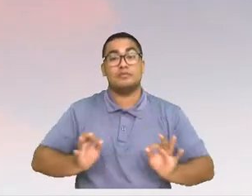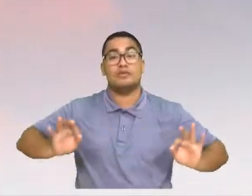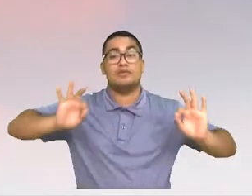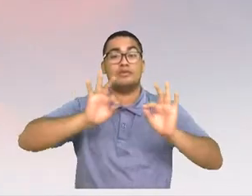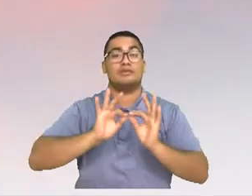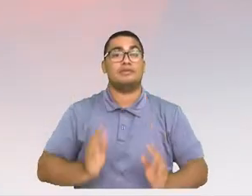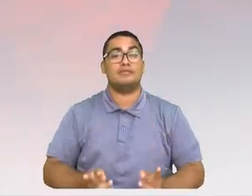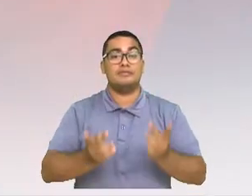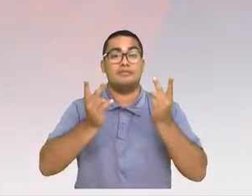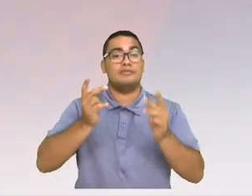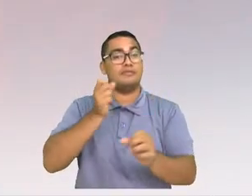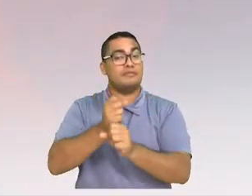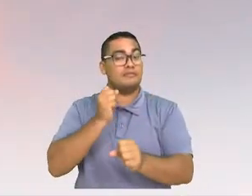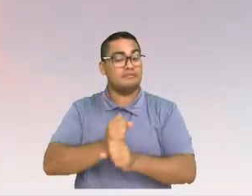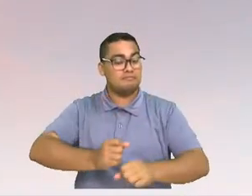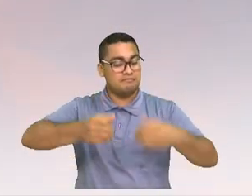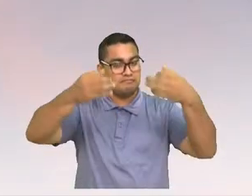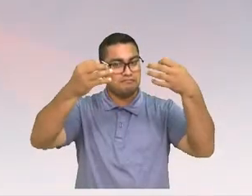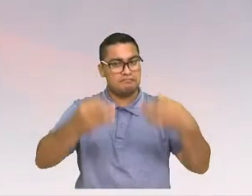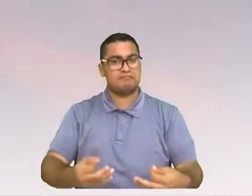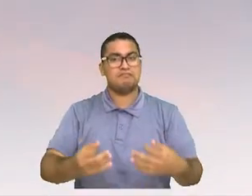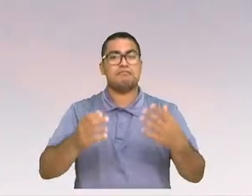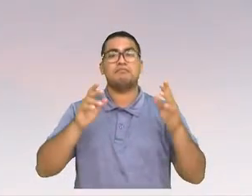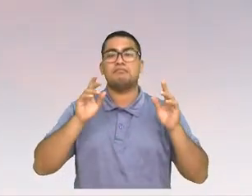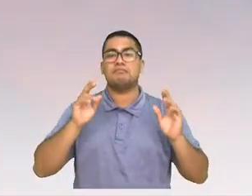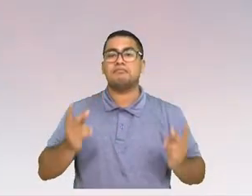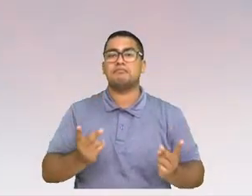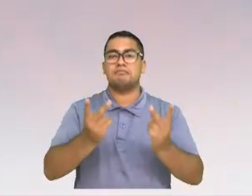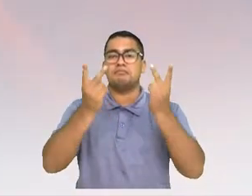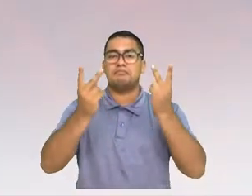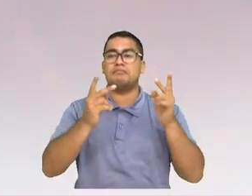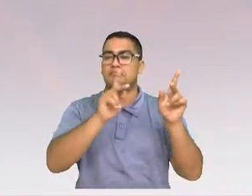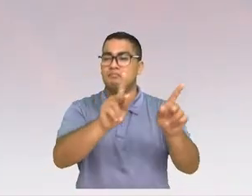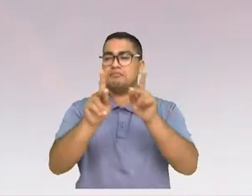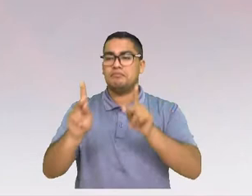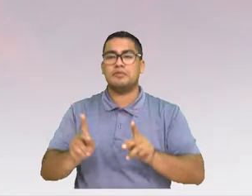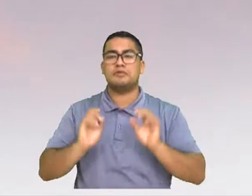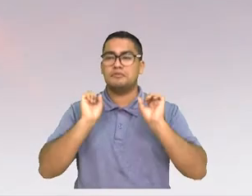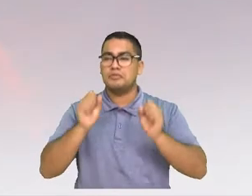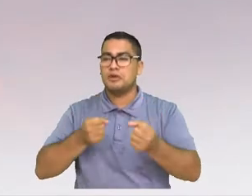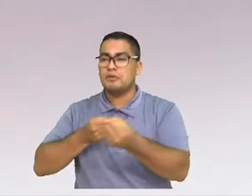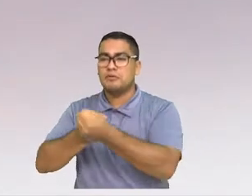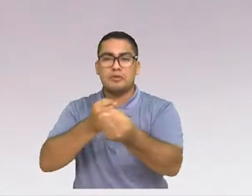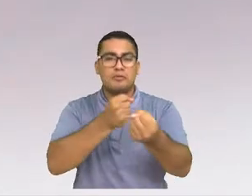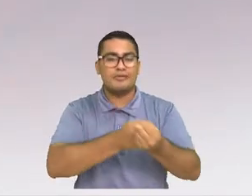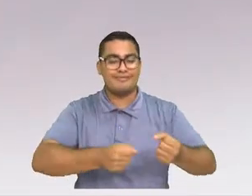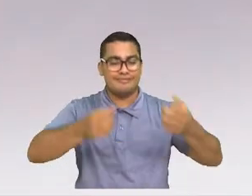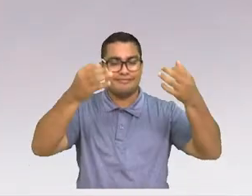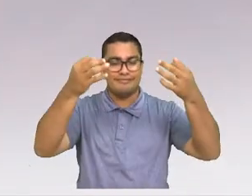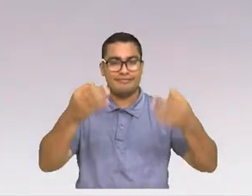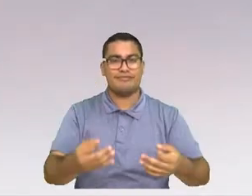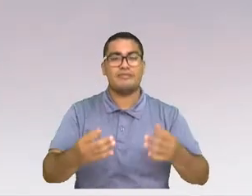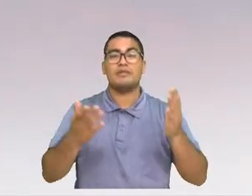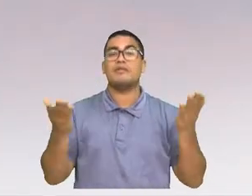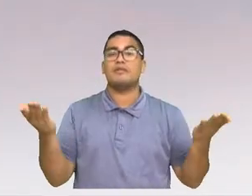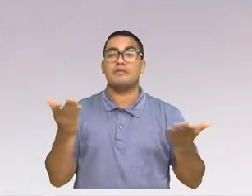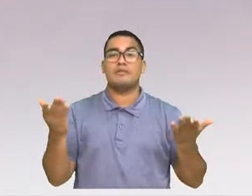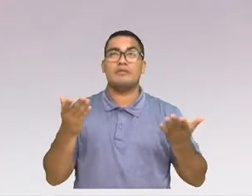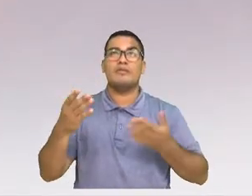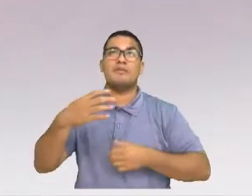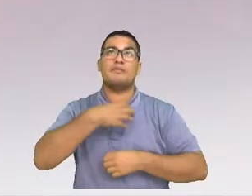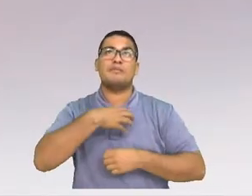bien. Vida para fortalecernos unos a otros, conscientes de que